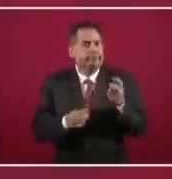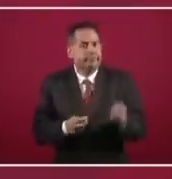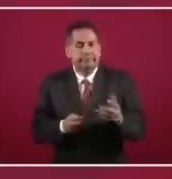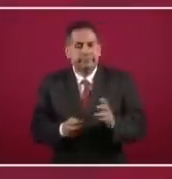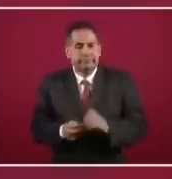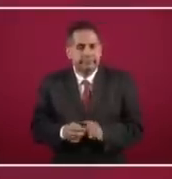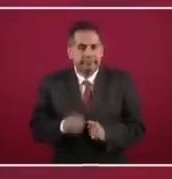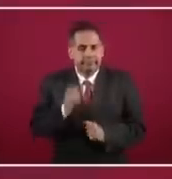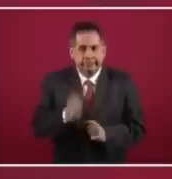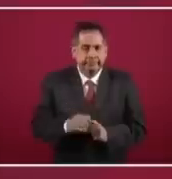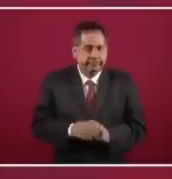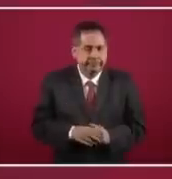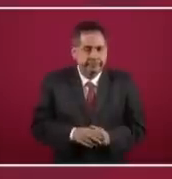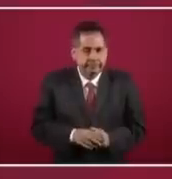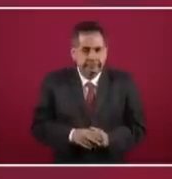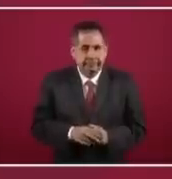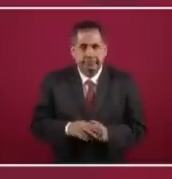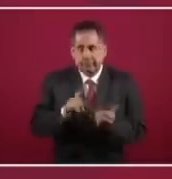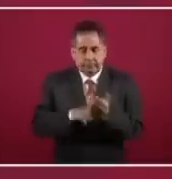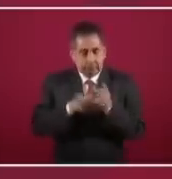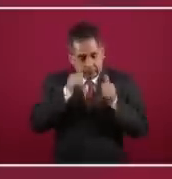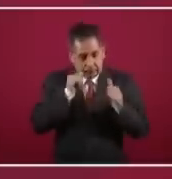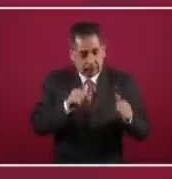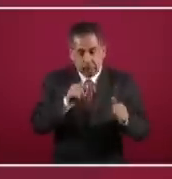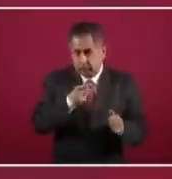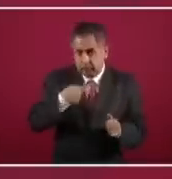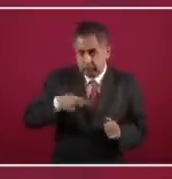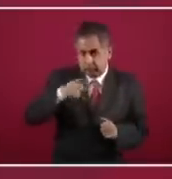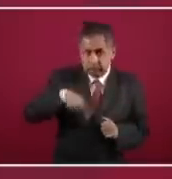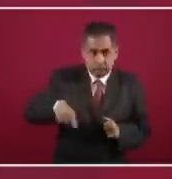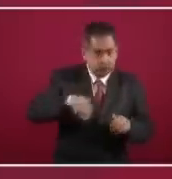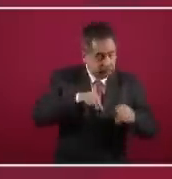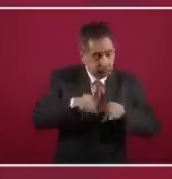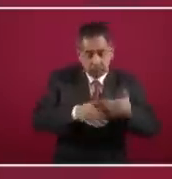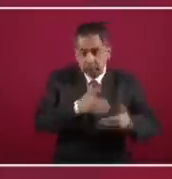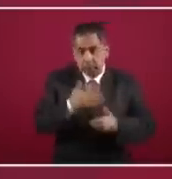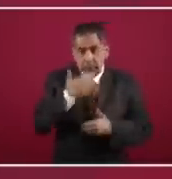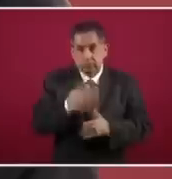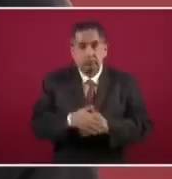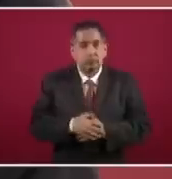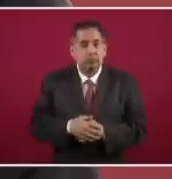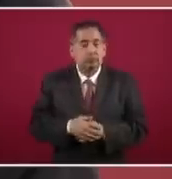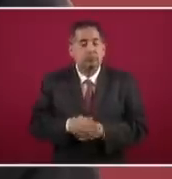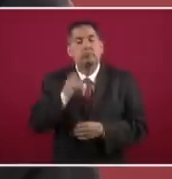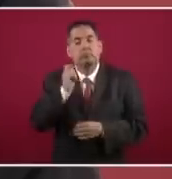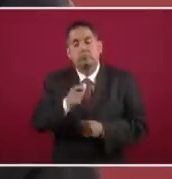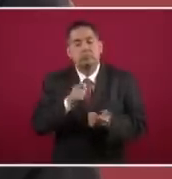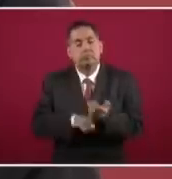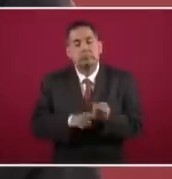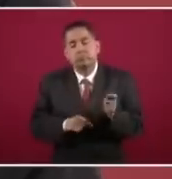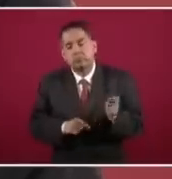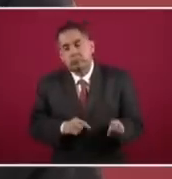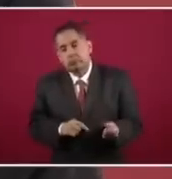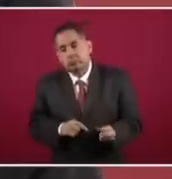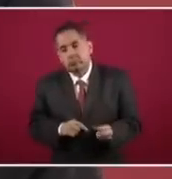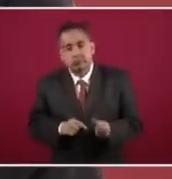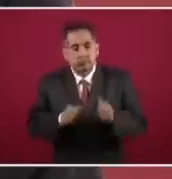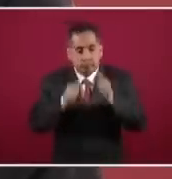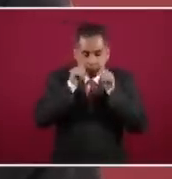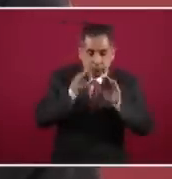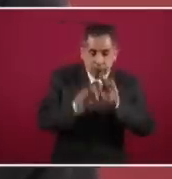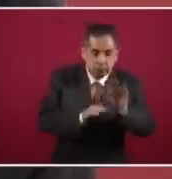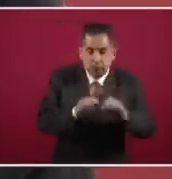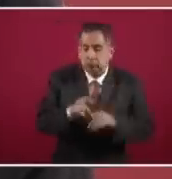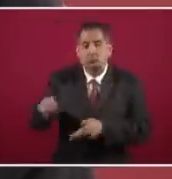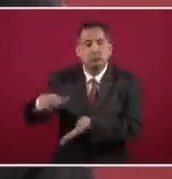el que se atienda a sus trabajadores, incluso hablan de buen trato a